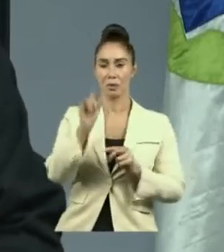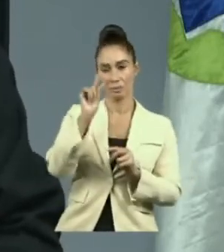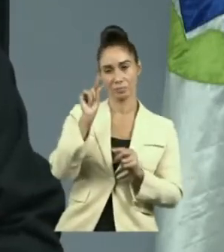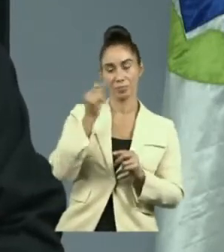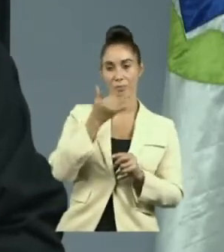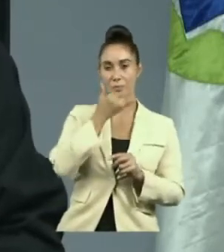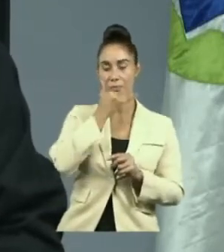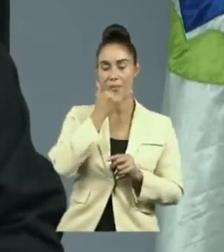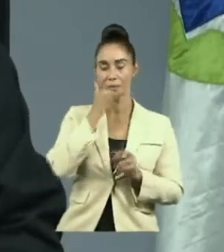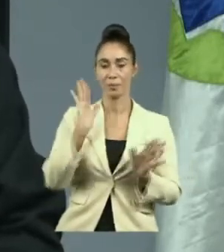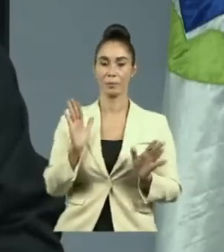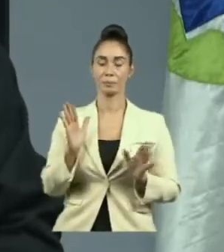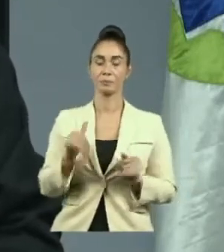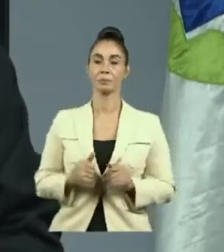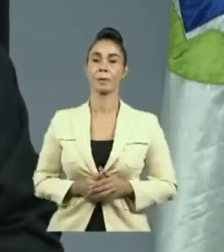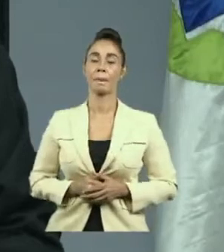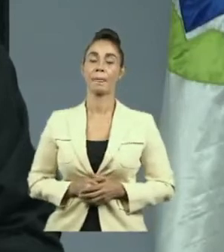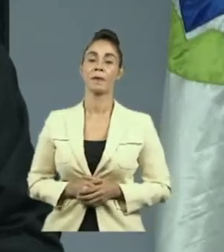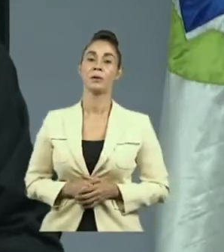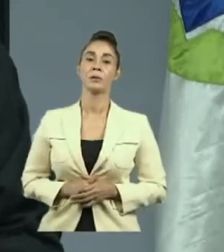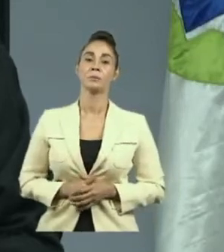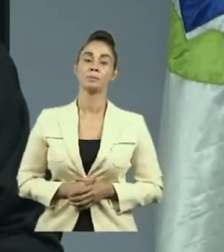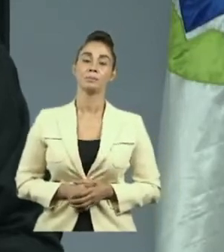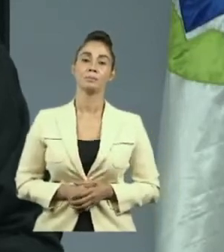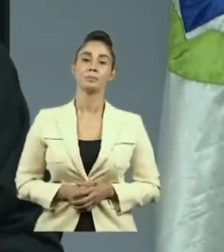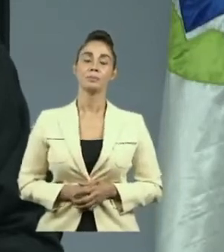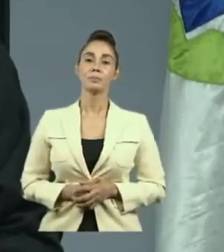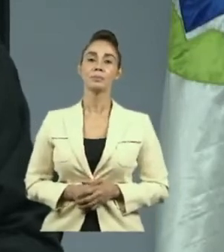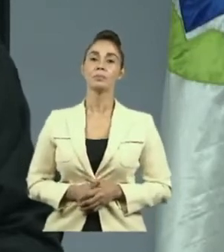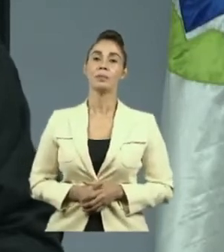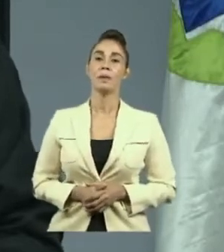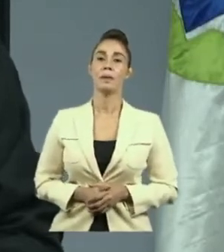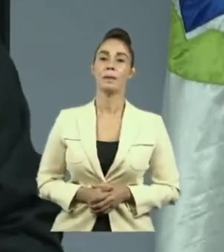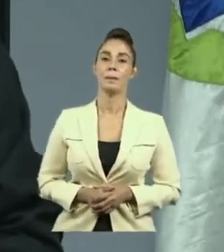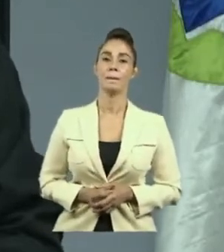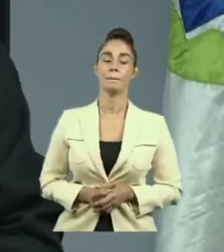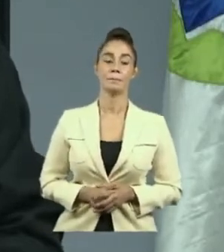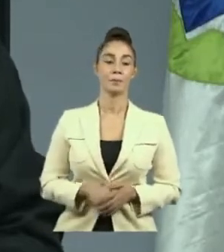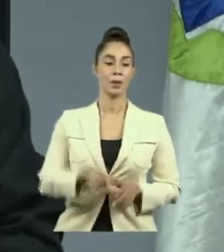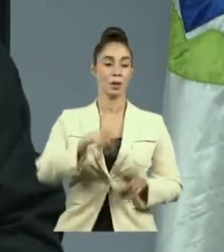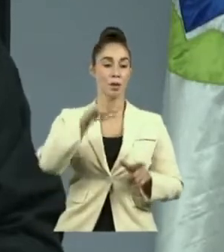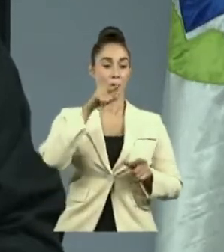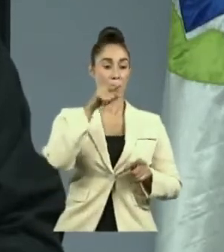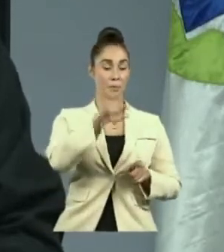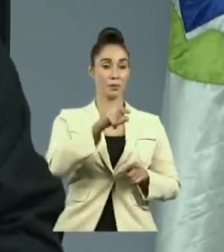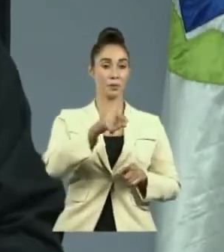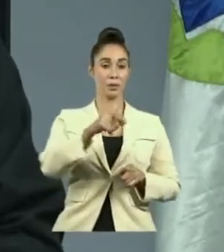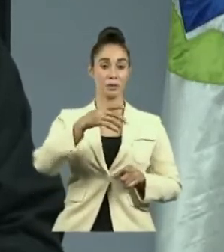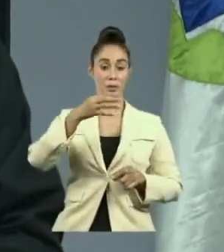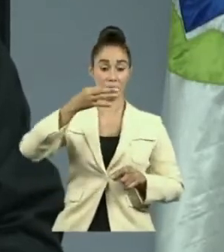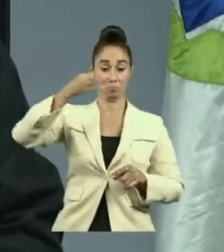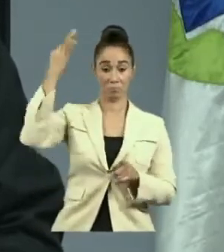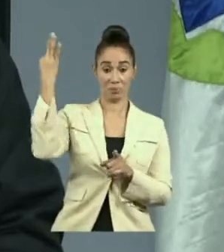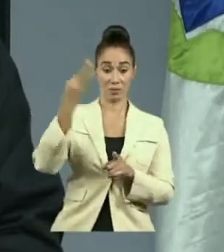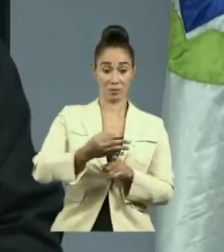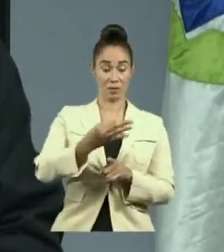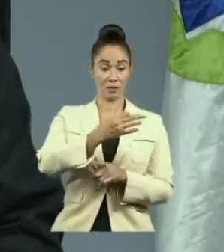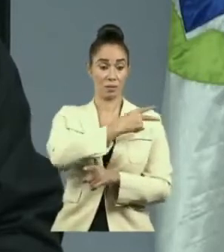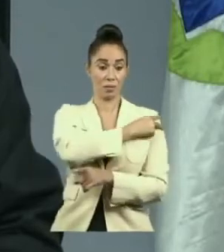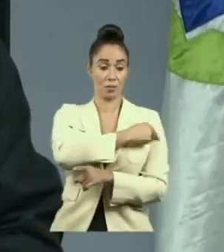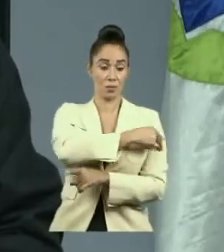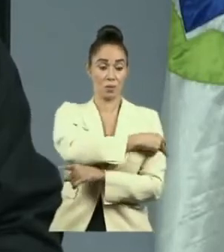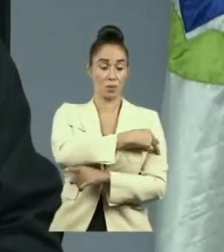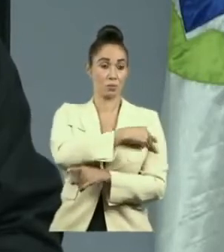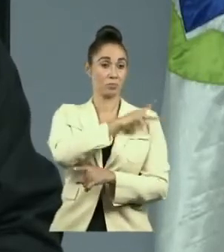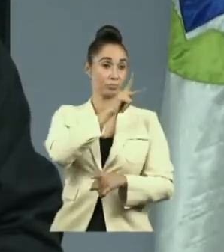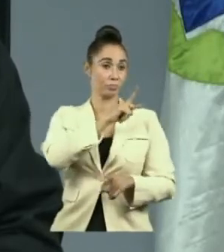ministerio y su departamento de habilitación pero no es óbice para asumir que una clínica o un